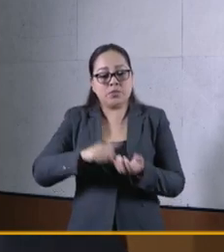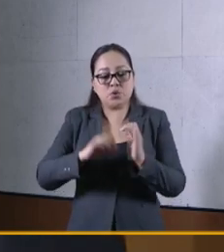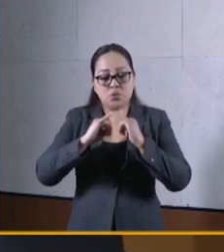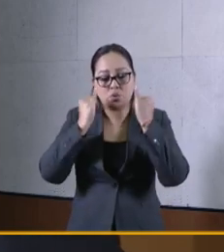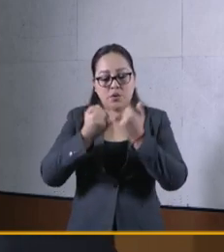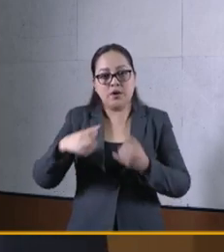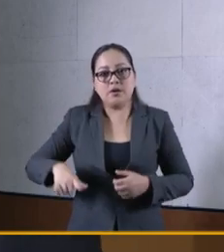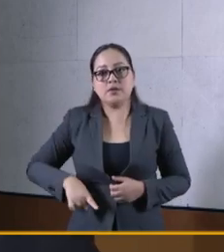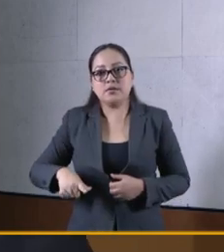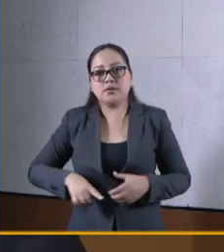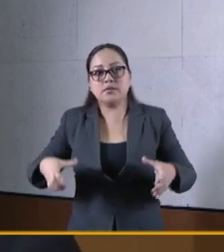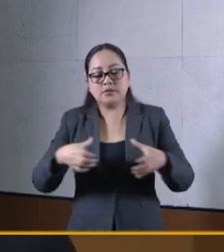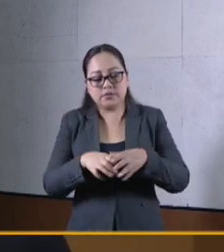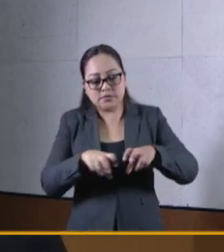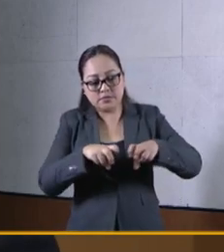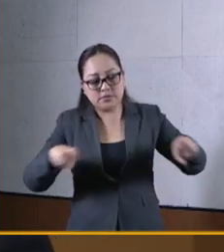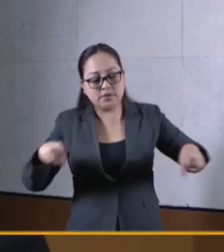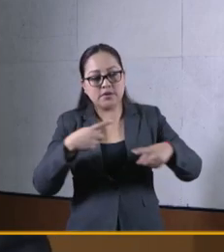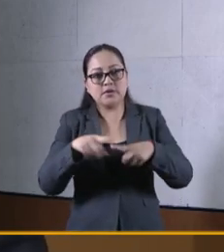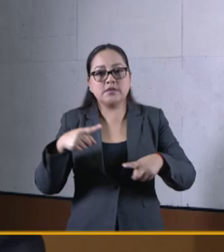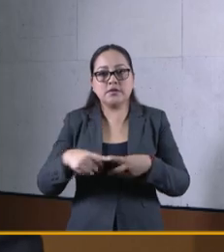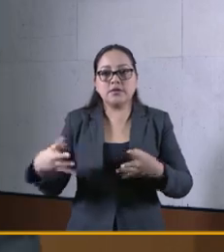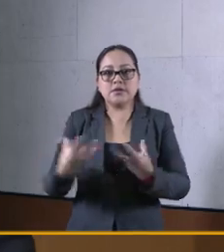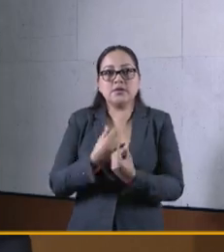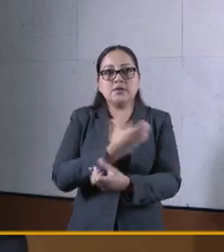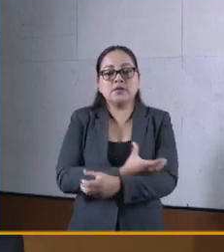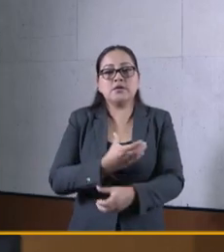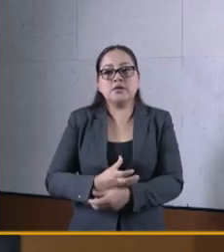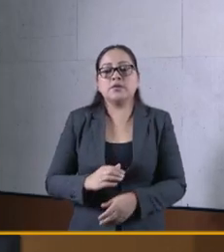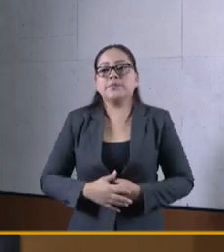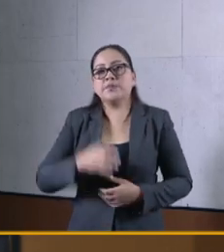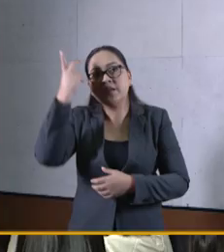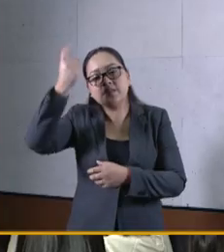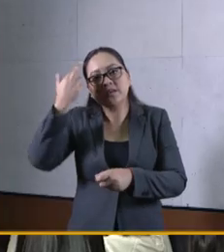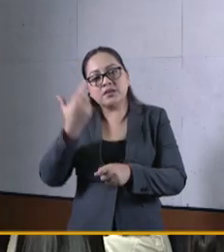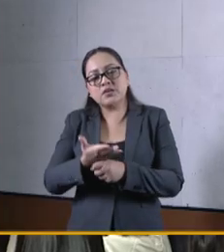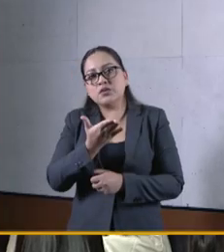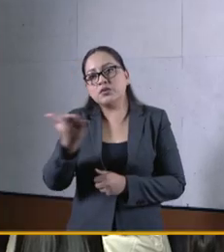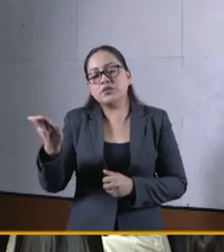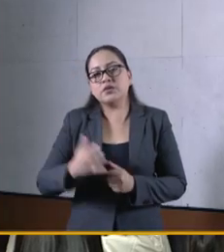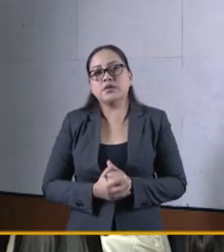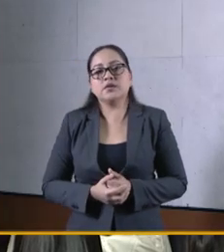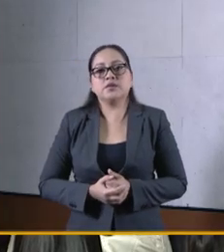de gobierno y del patronato que nos acompaña señores directores